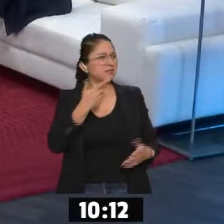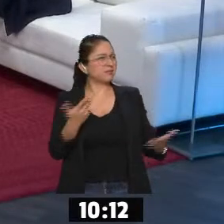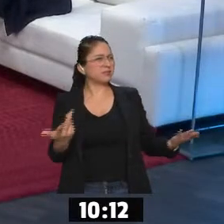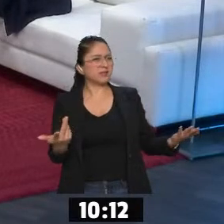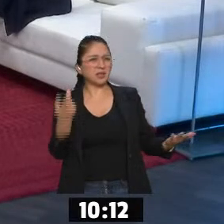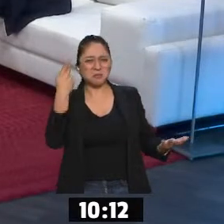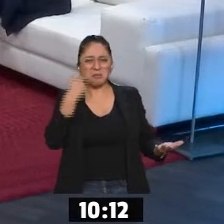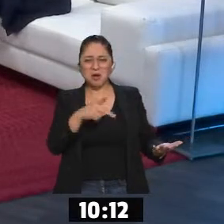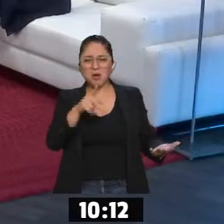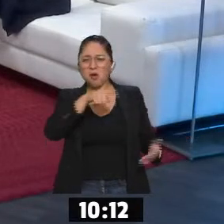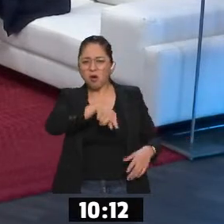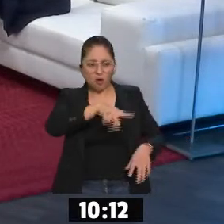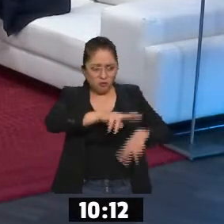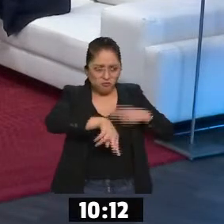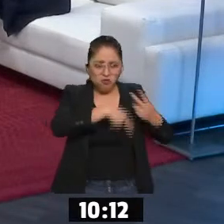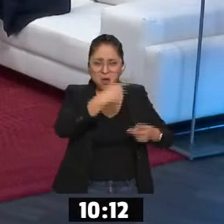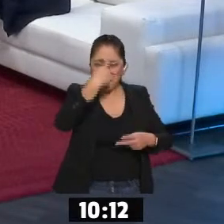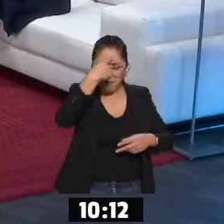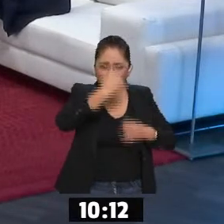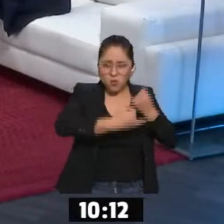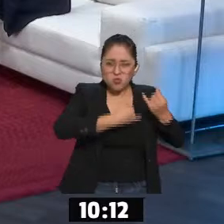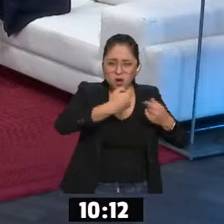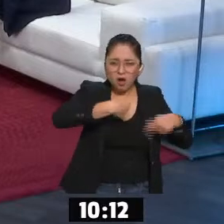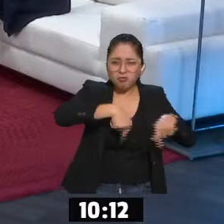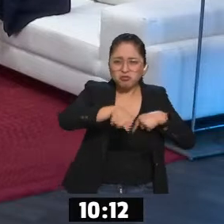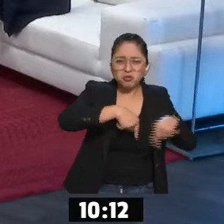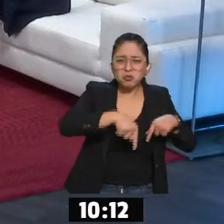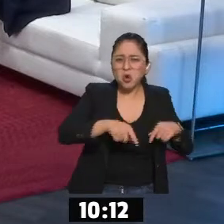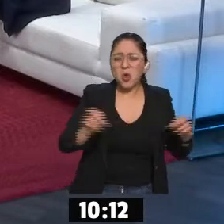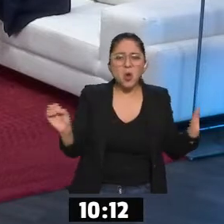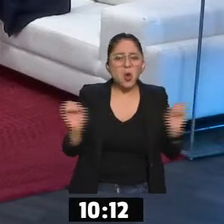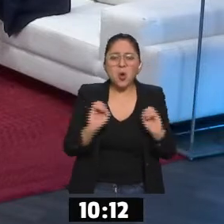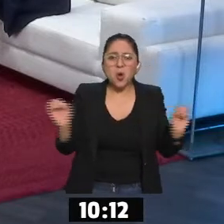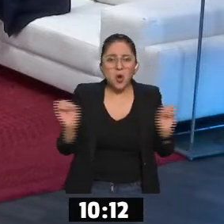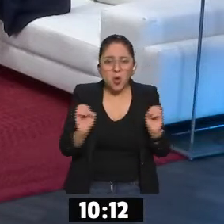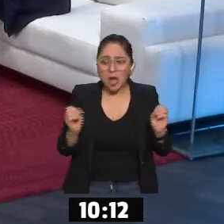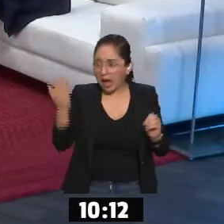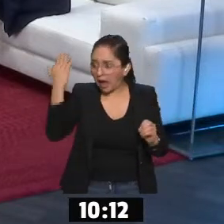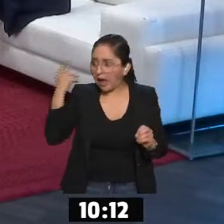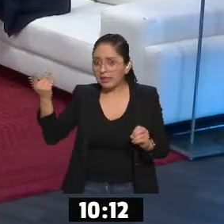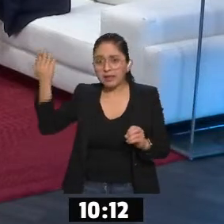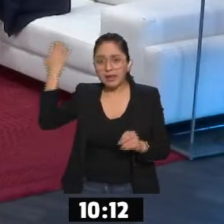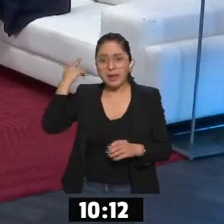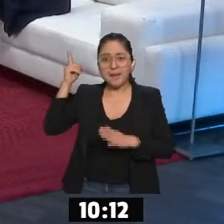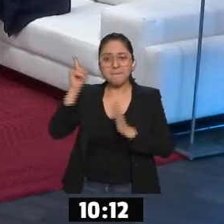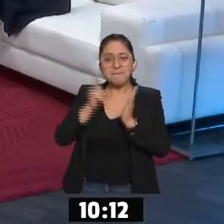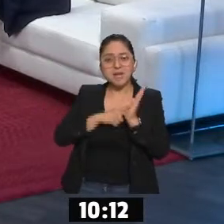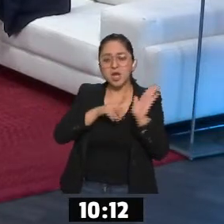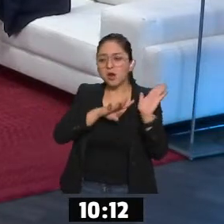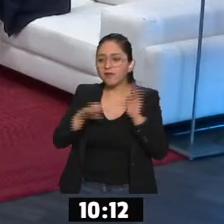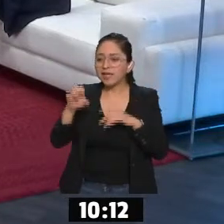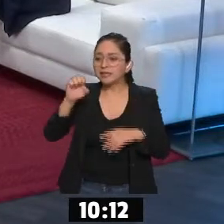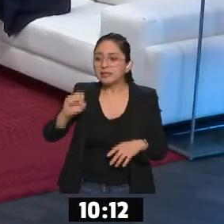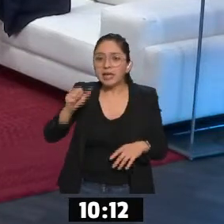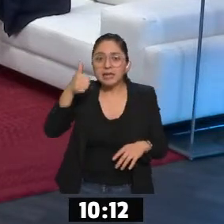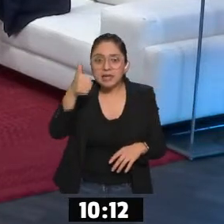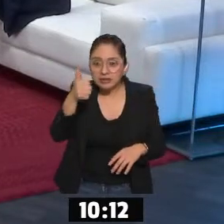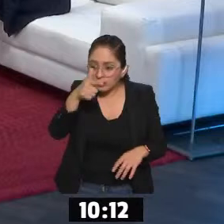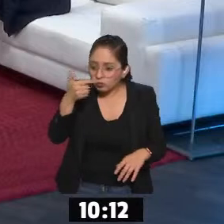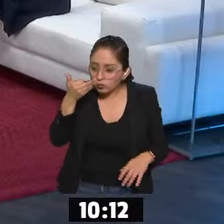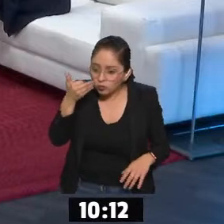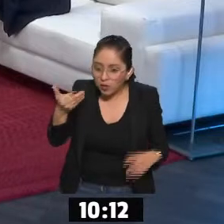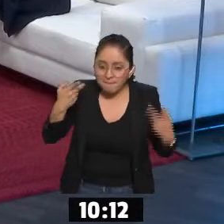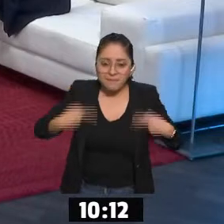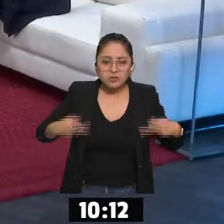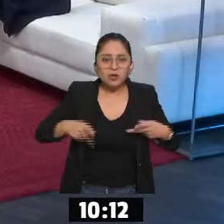Jugó al Mundial. No jugó Mundial, pero fíjate qué fuerte, ya se vislumbraba en el 66, carajo, porque no se hacía público esto. Pero